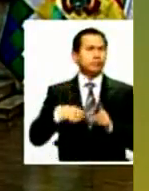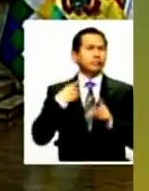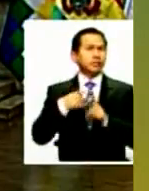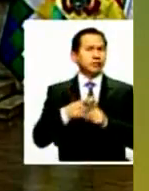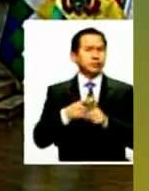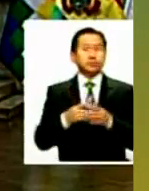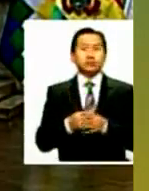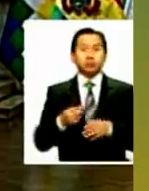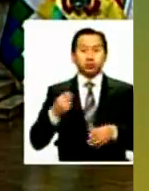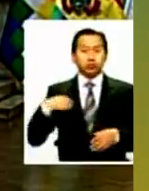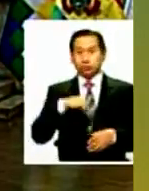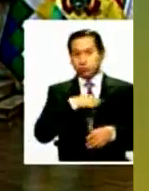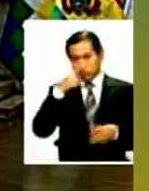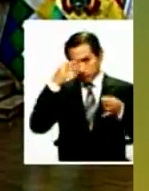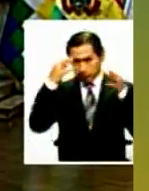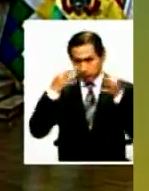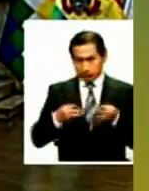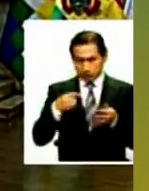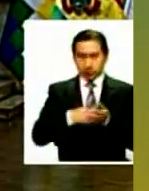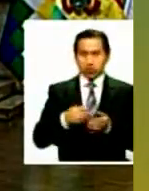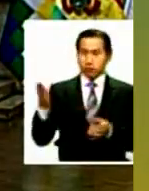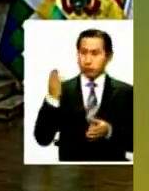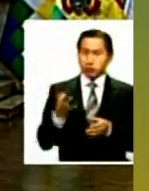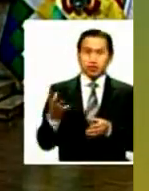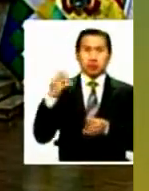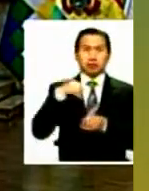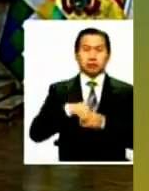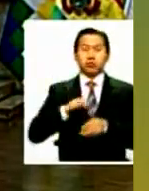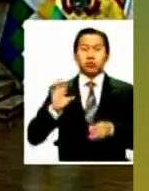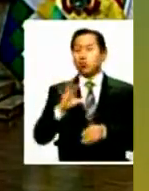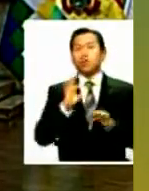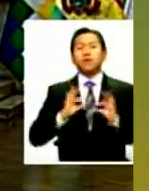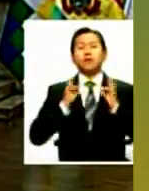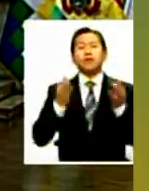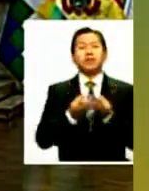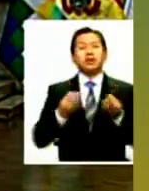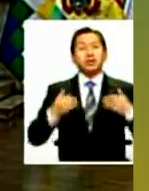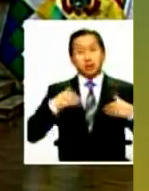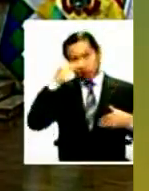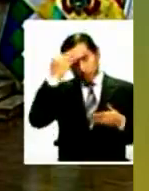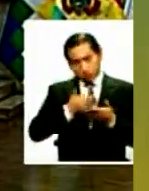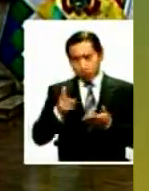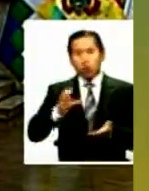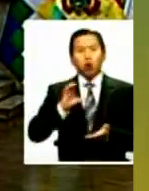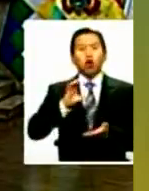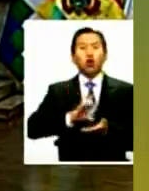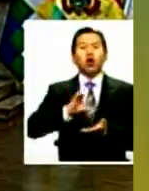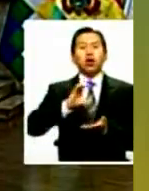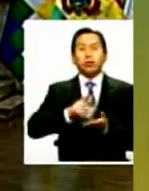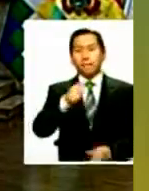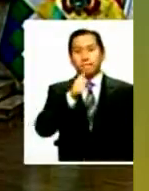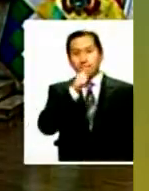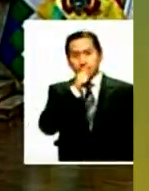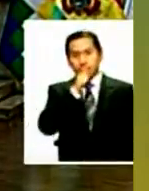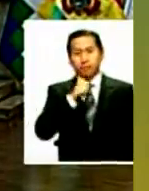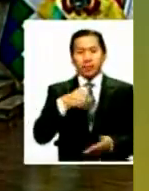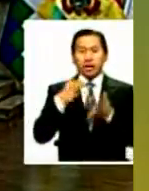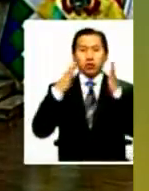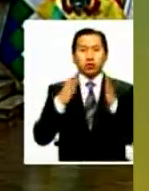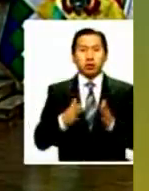crédito? Tampoco sabemos los detalles, no hay una reglamentación al respecto. Es un plan interesante,